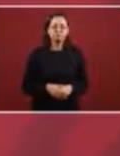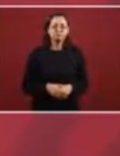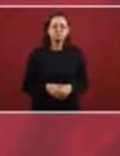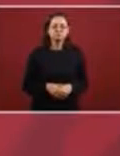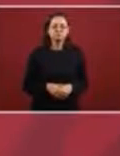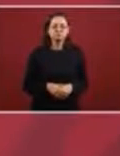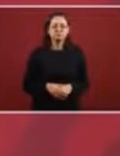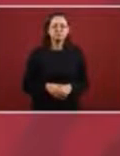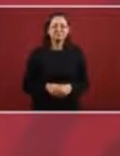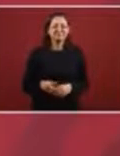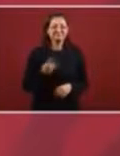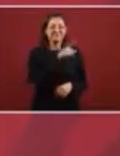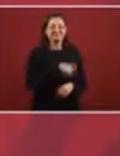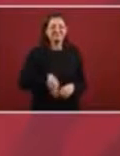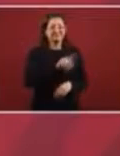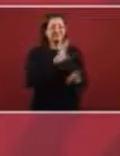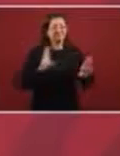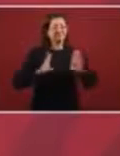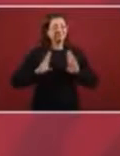represores